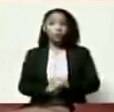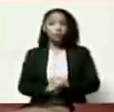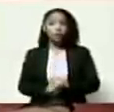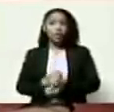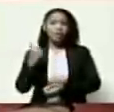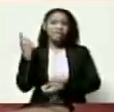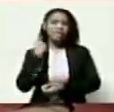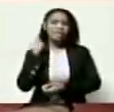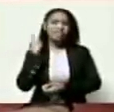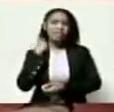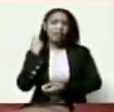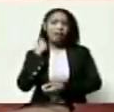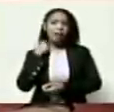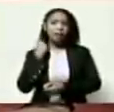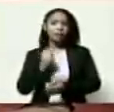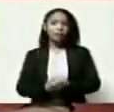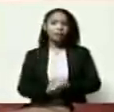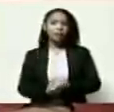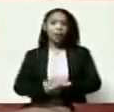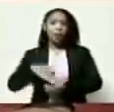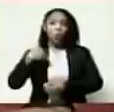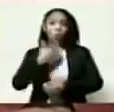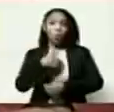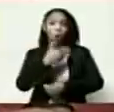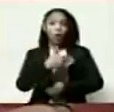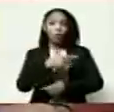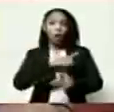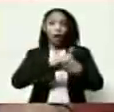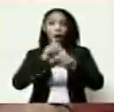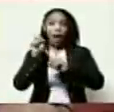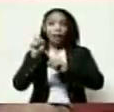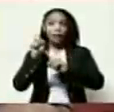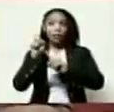Muy vieja ley. Entonces,